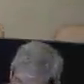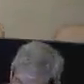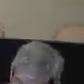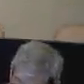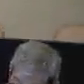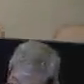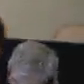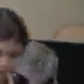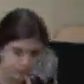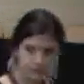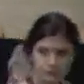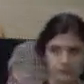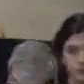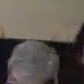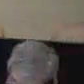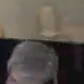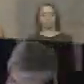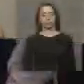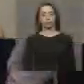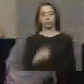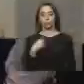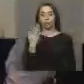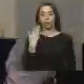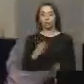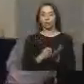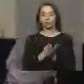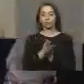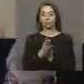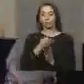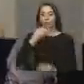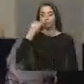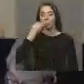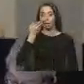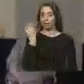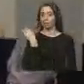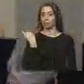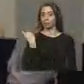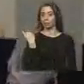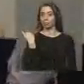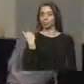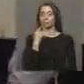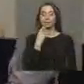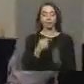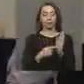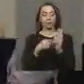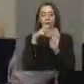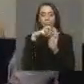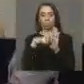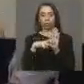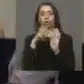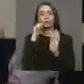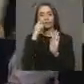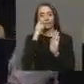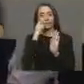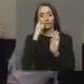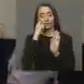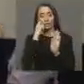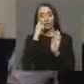Presidente, como señalé en mi intervención pasada, este proyecto significa devolver al